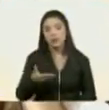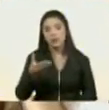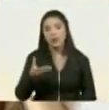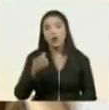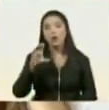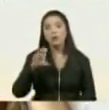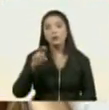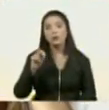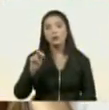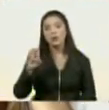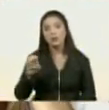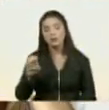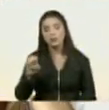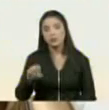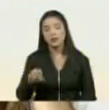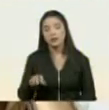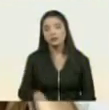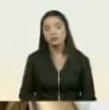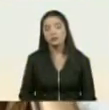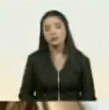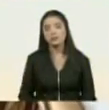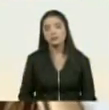Electoral